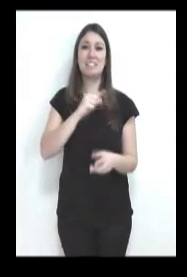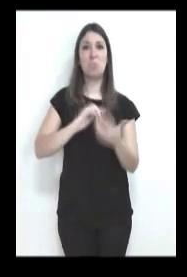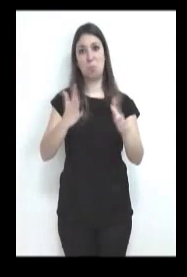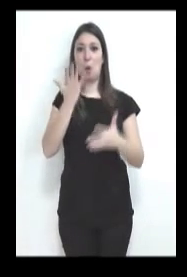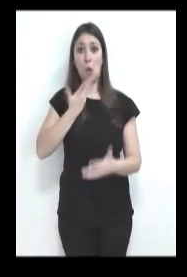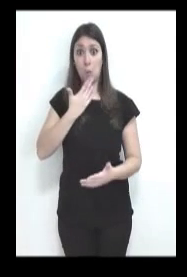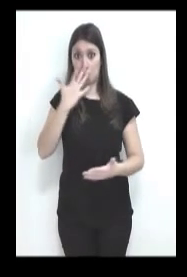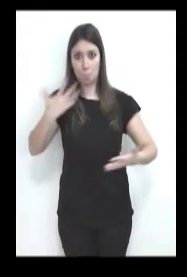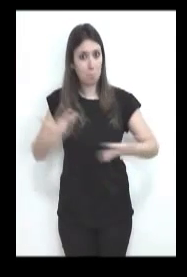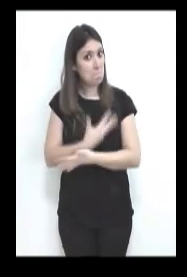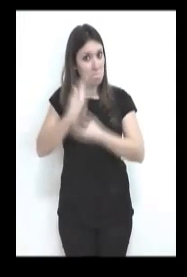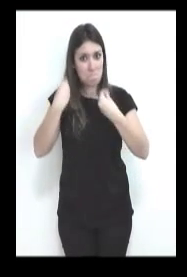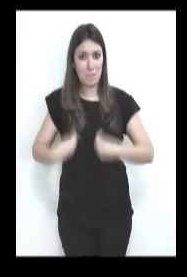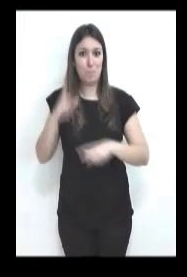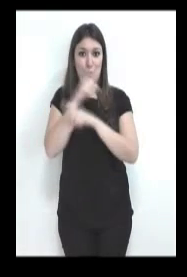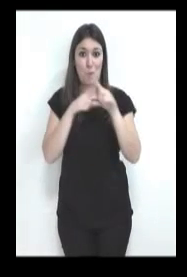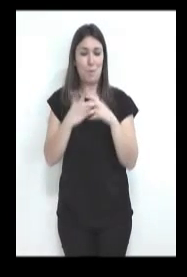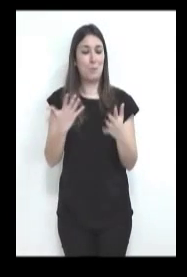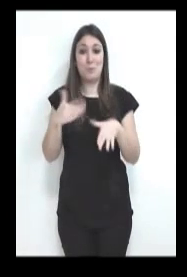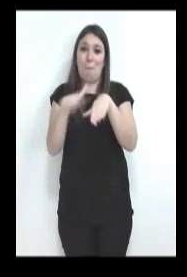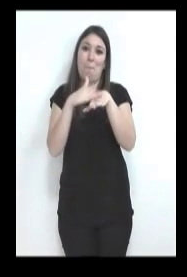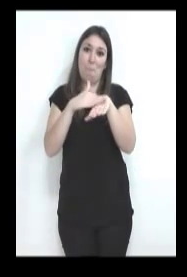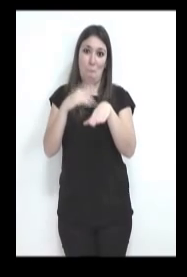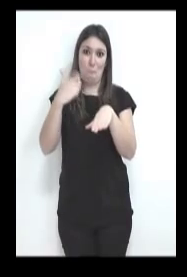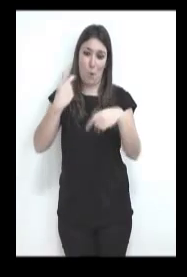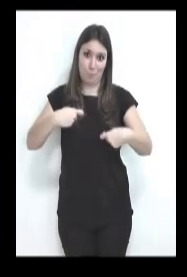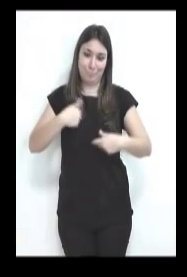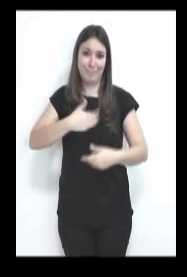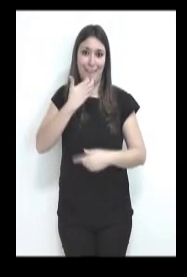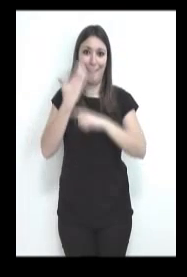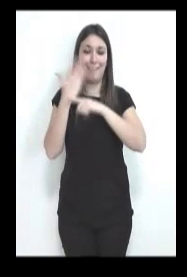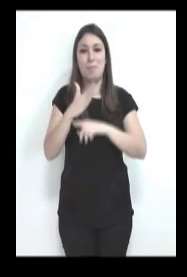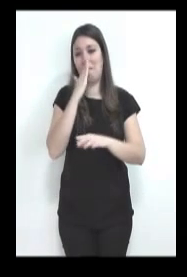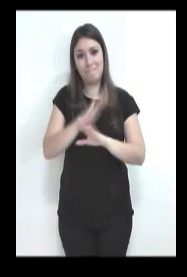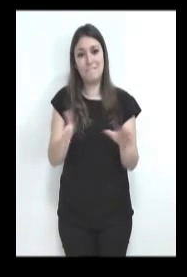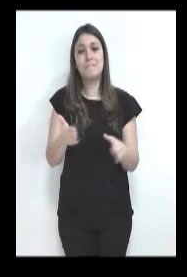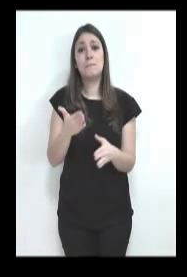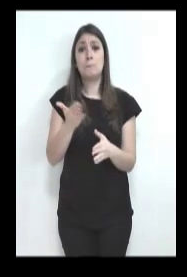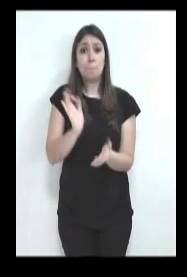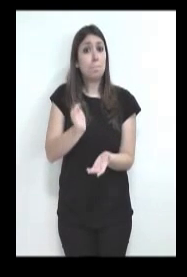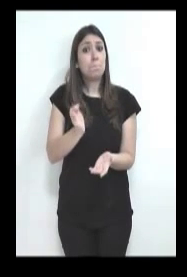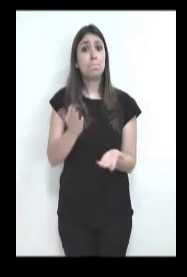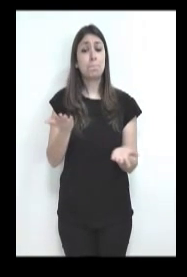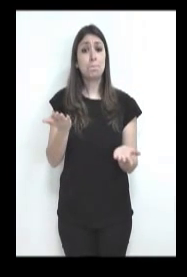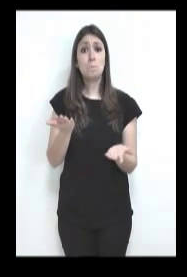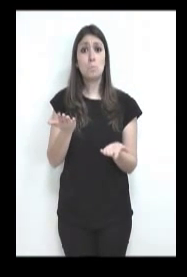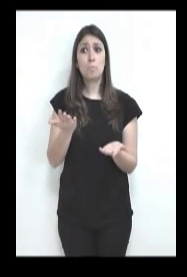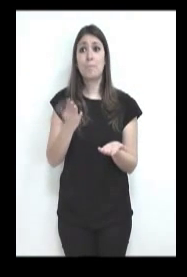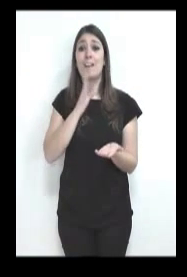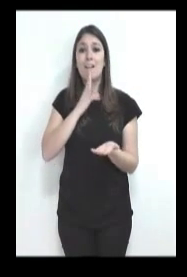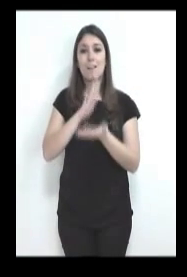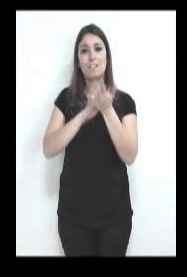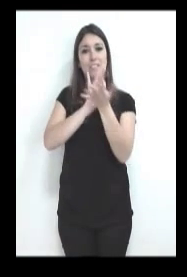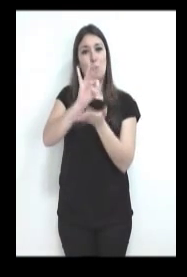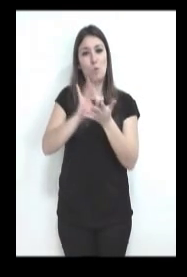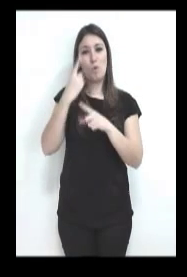pero... Bien, a lo que quiero decir con esto, y perdonad un poco el ejemplo, es que sí es cierto que todos estos